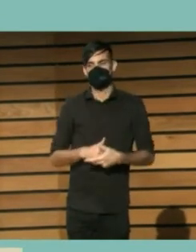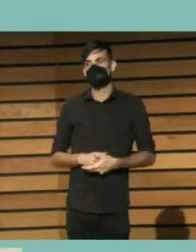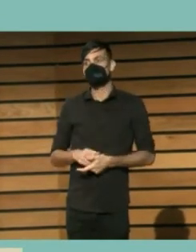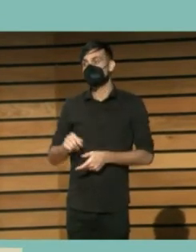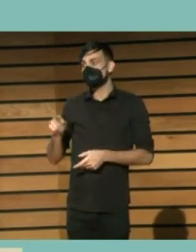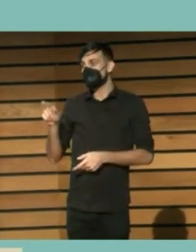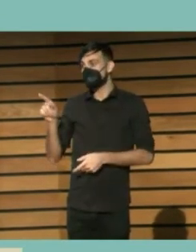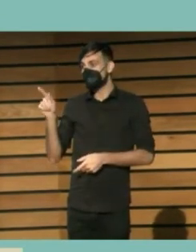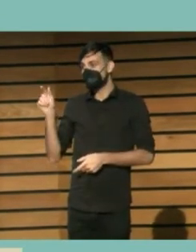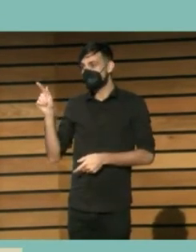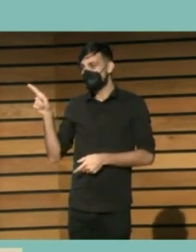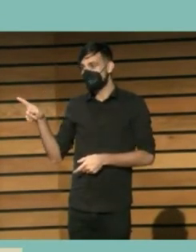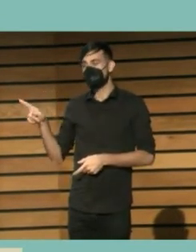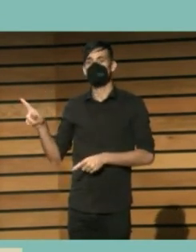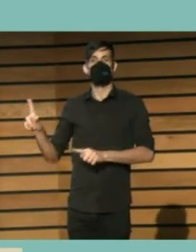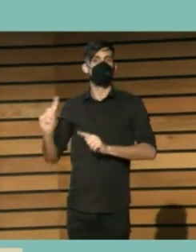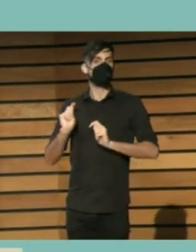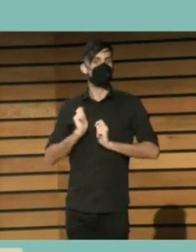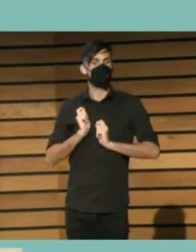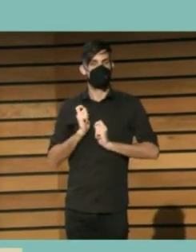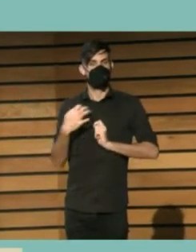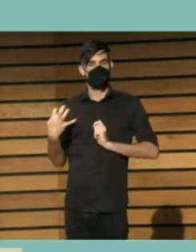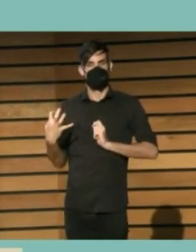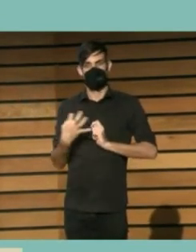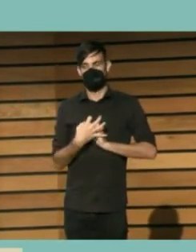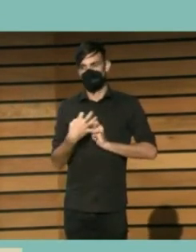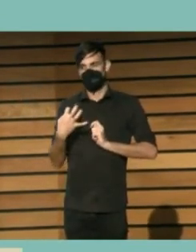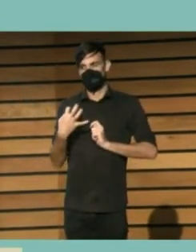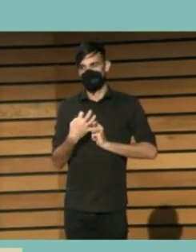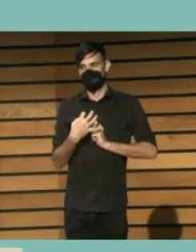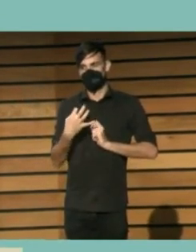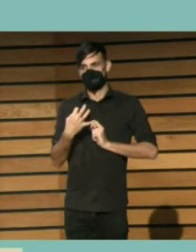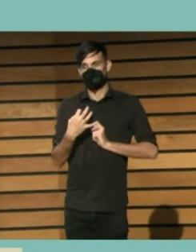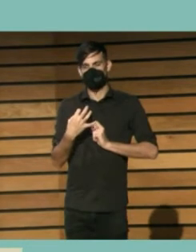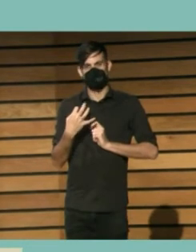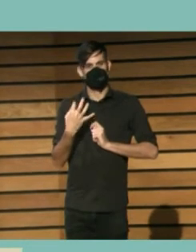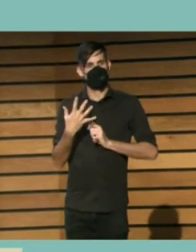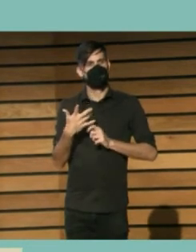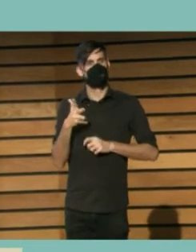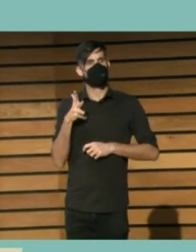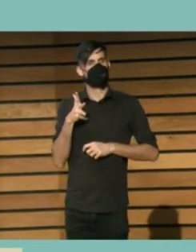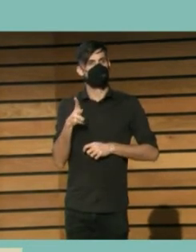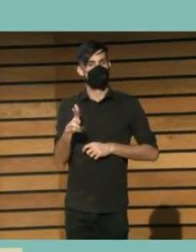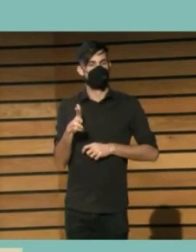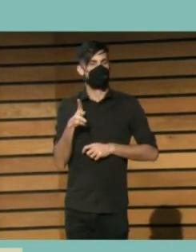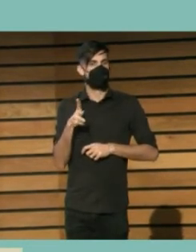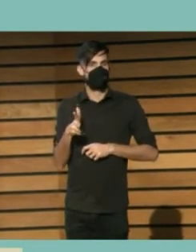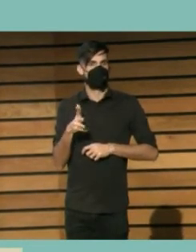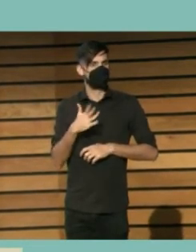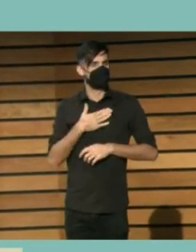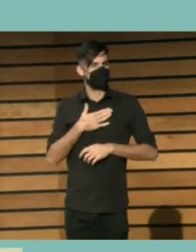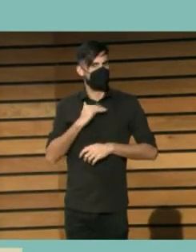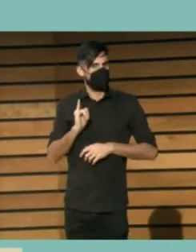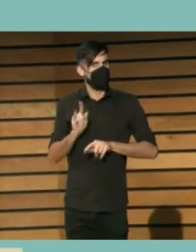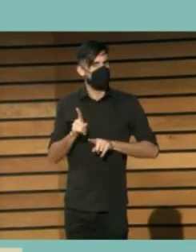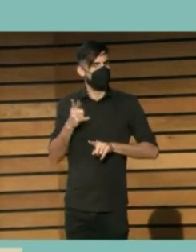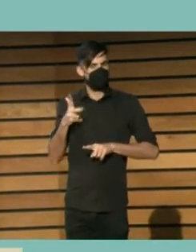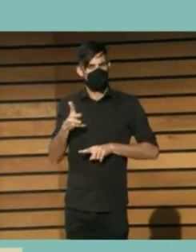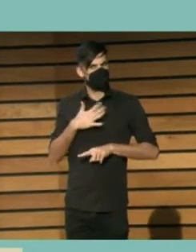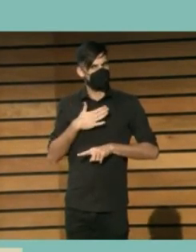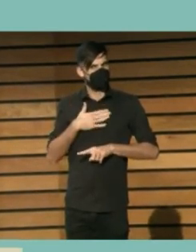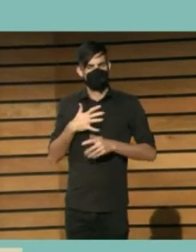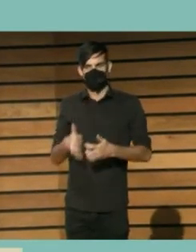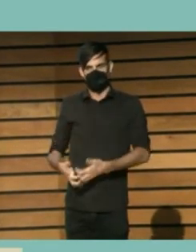lleva a que debemos defender unos derechos que por naturaleza tenemos. Y